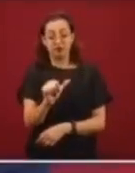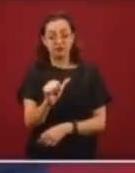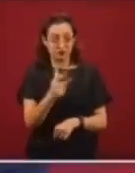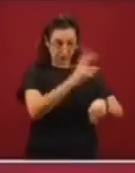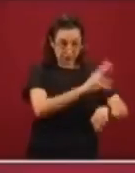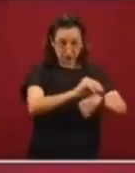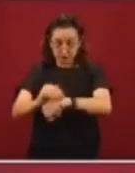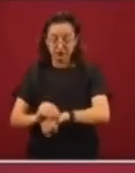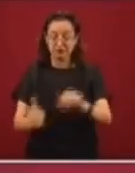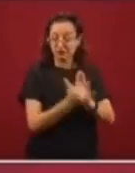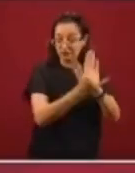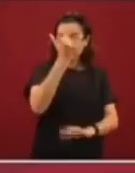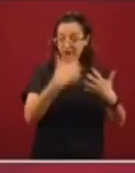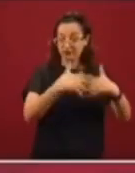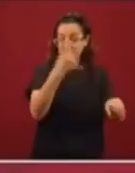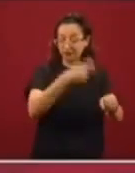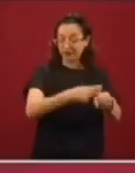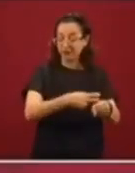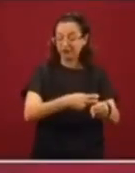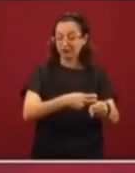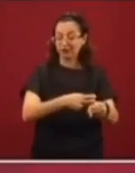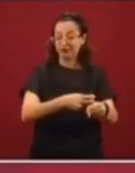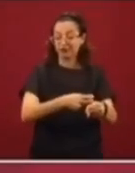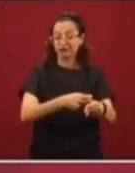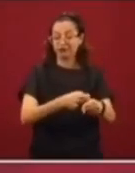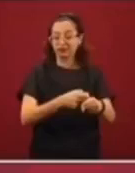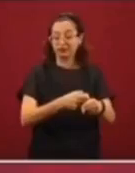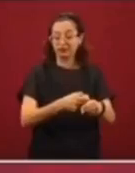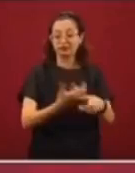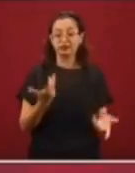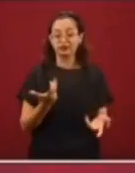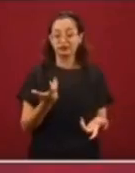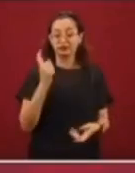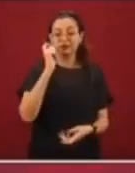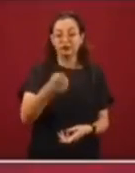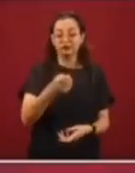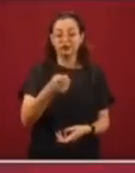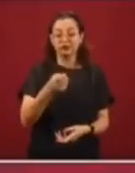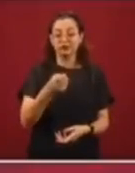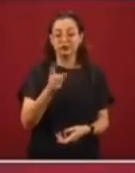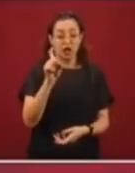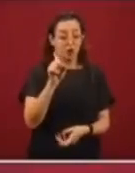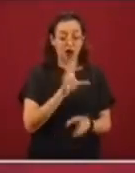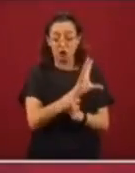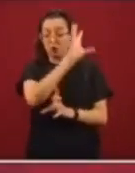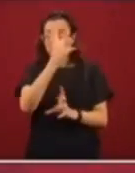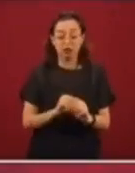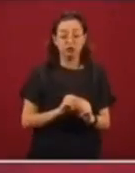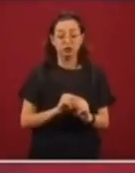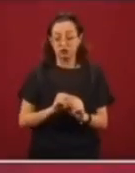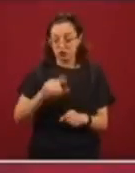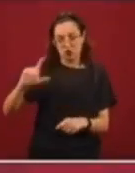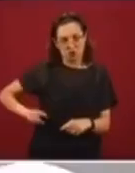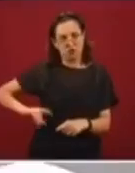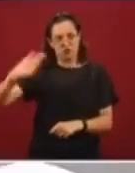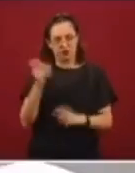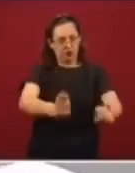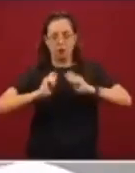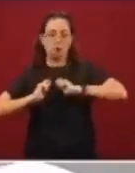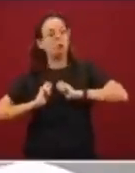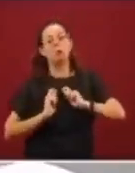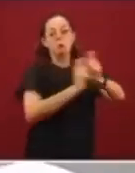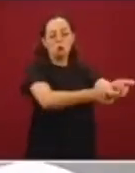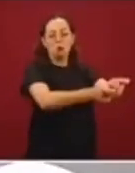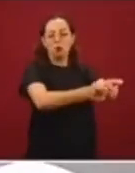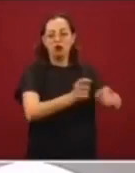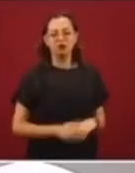entregaron estos permisos que corresponden entregar al gobierno federal todo lo que es el manejo de agua por ley. Entonces, unas